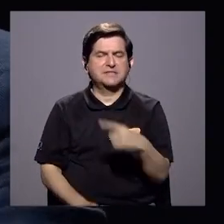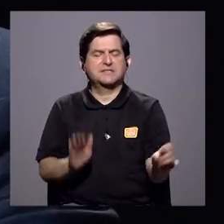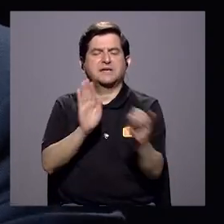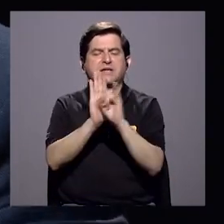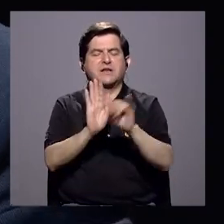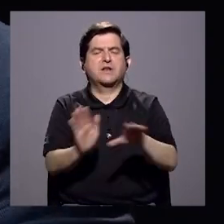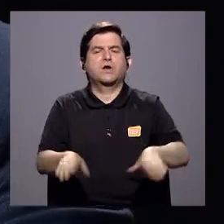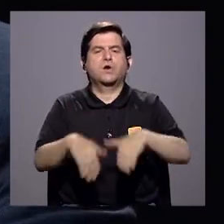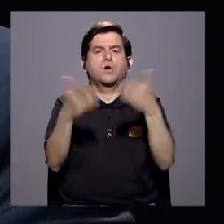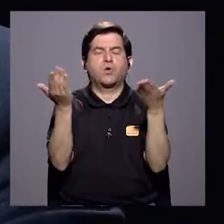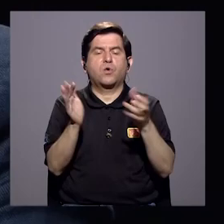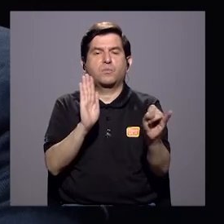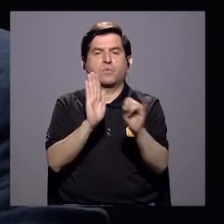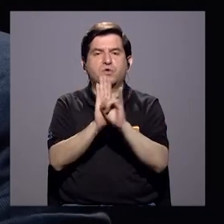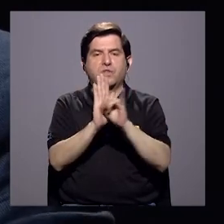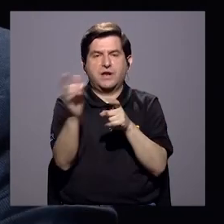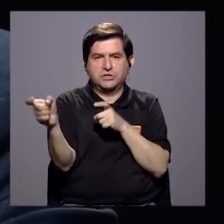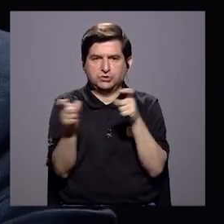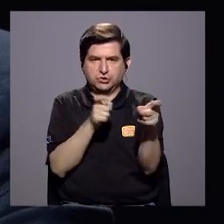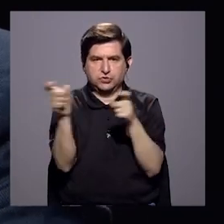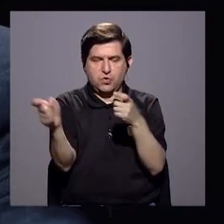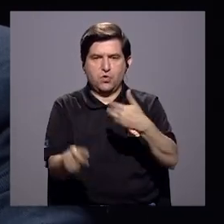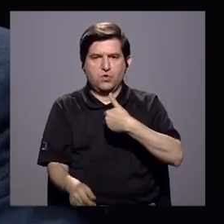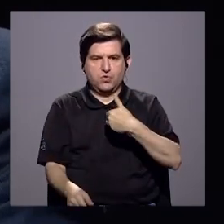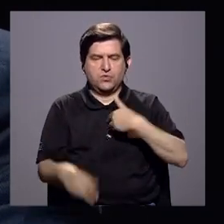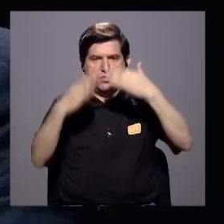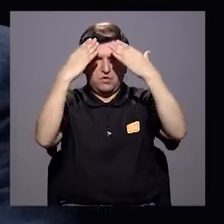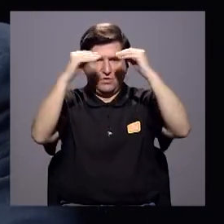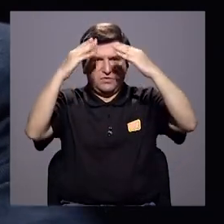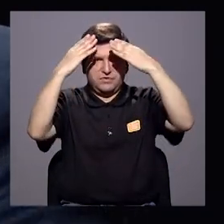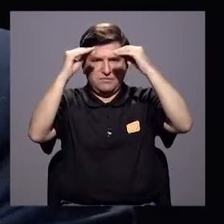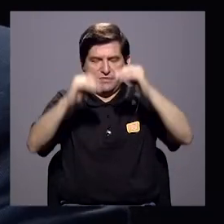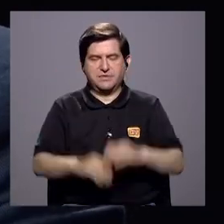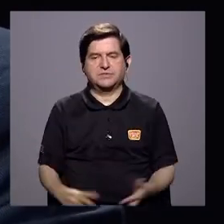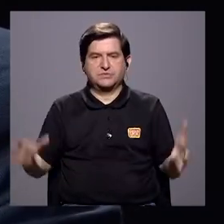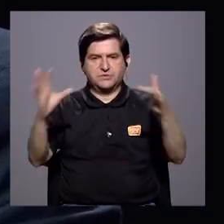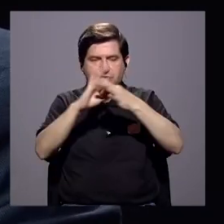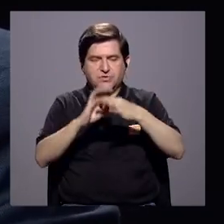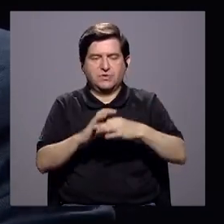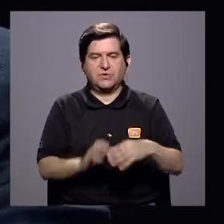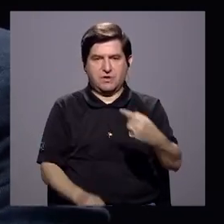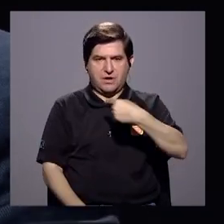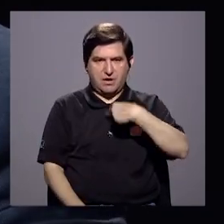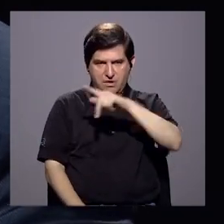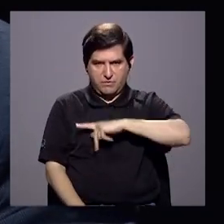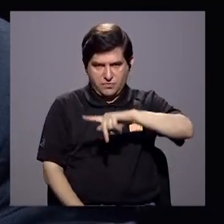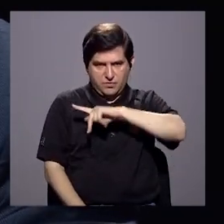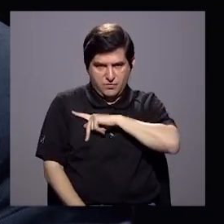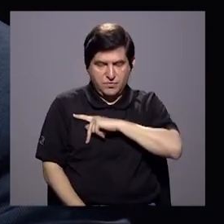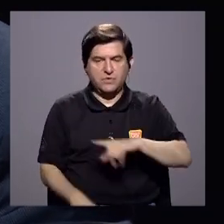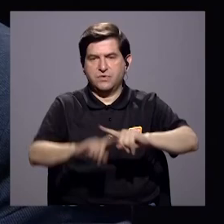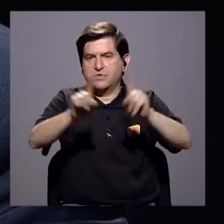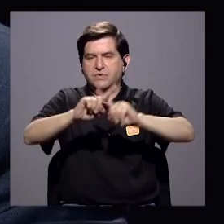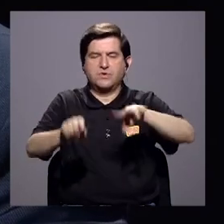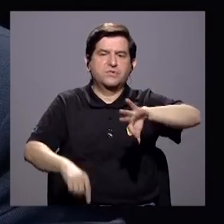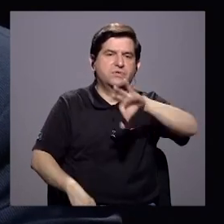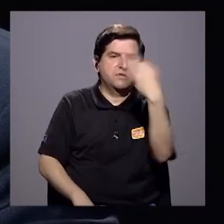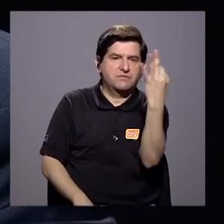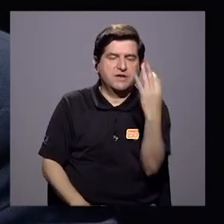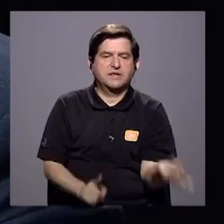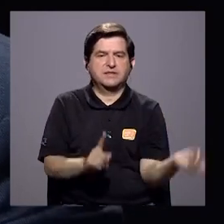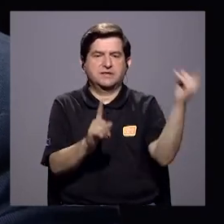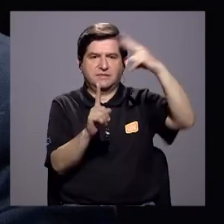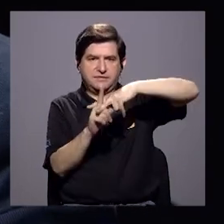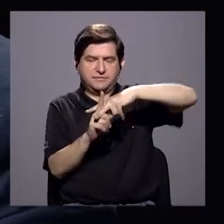identificados y eso es el derecho de control que ejercemos sobre la información concerniente a nuestra persona y que en diferentes formas lo vamos